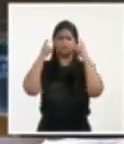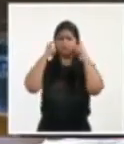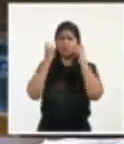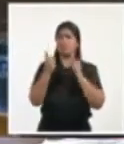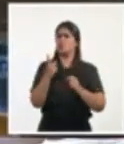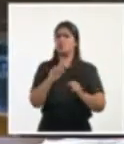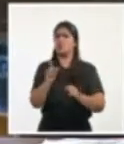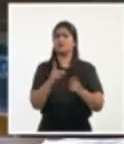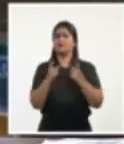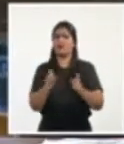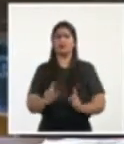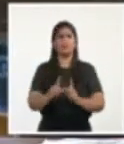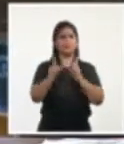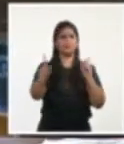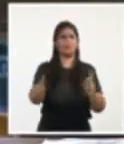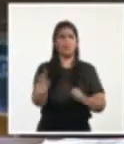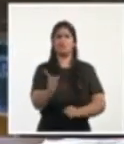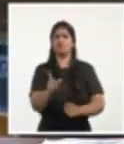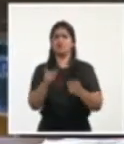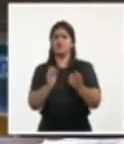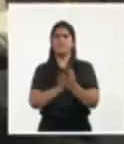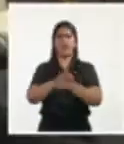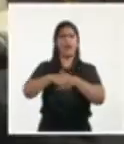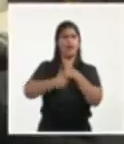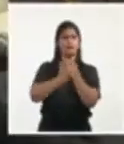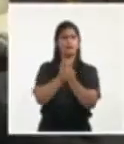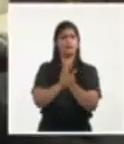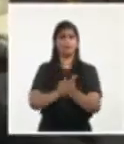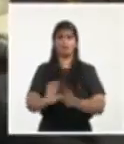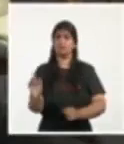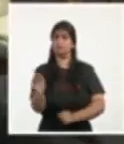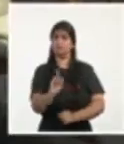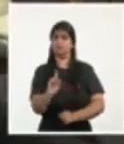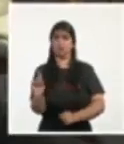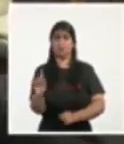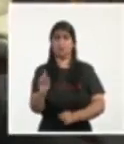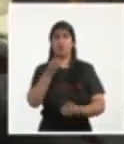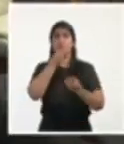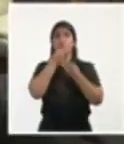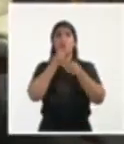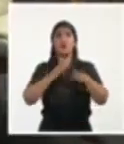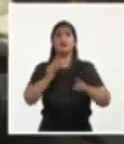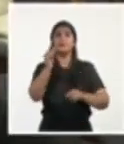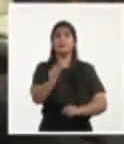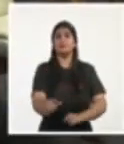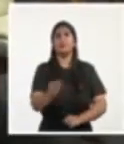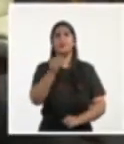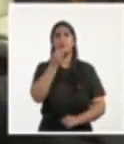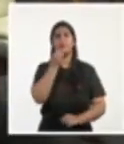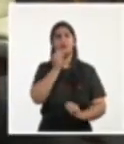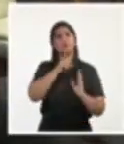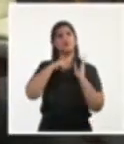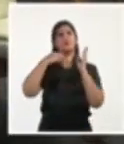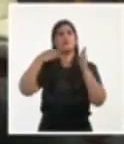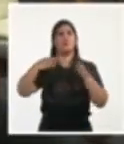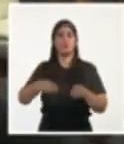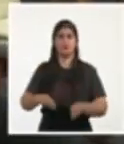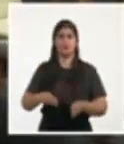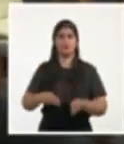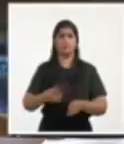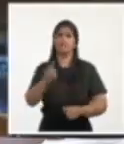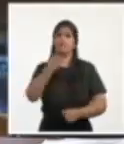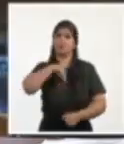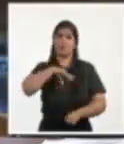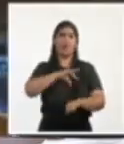peligro. Cualquiera está expuesto a que pueda fallecer ante el contagio con este